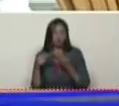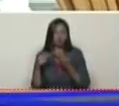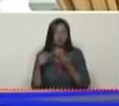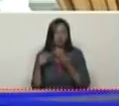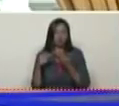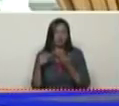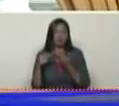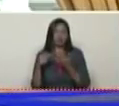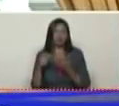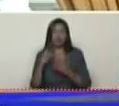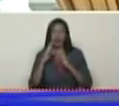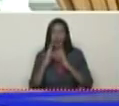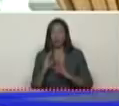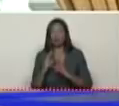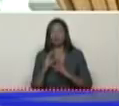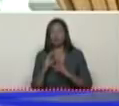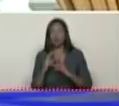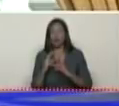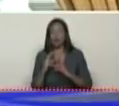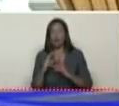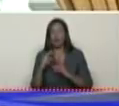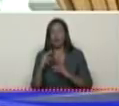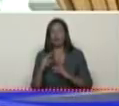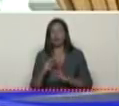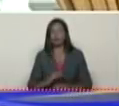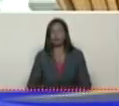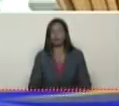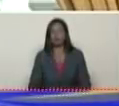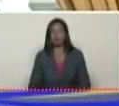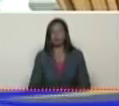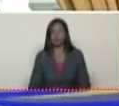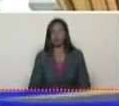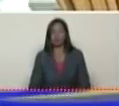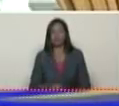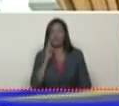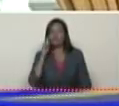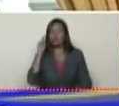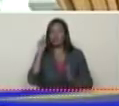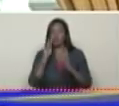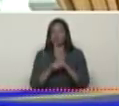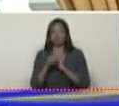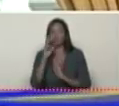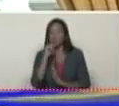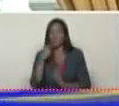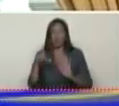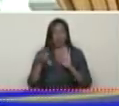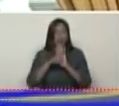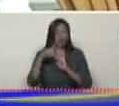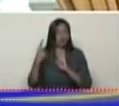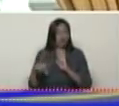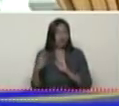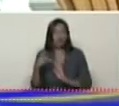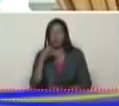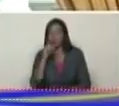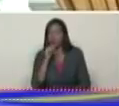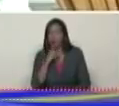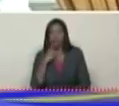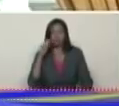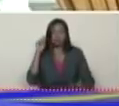de las medidas llamadas de sanción ilegal, de bloqueo,